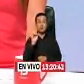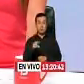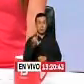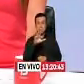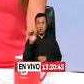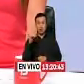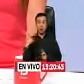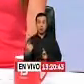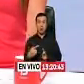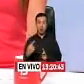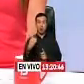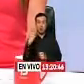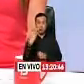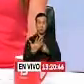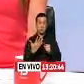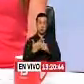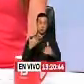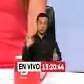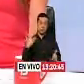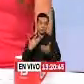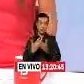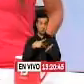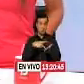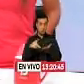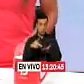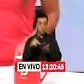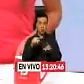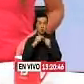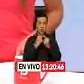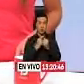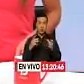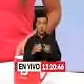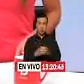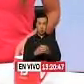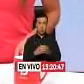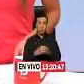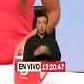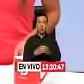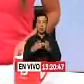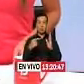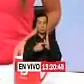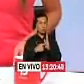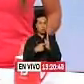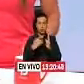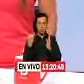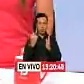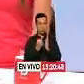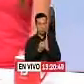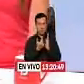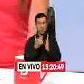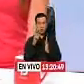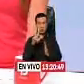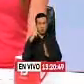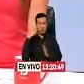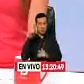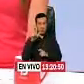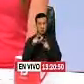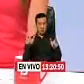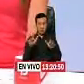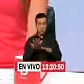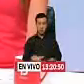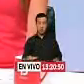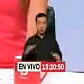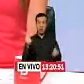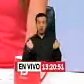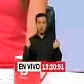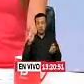y con más de 5 años de antigüedad. Según el colectivo ciudadano Fuera Impuesto Verde, al menos 3 millones de propietarios de